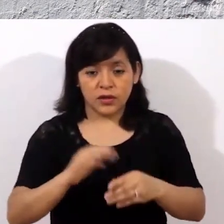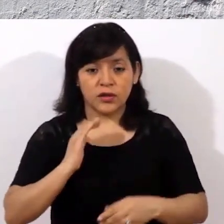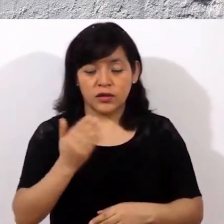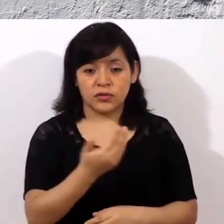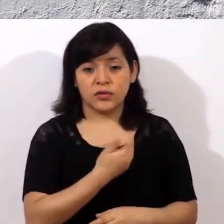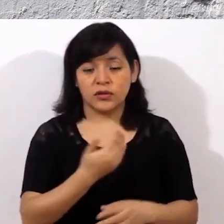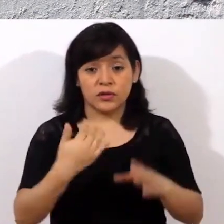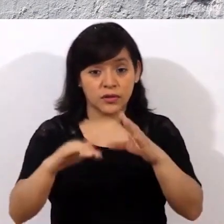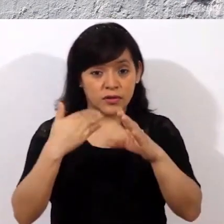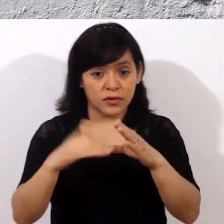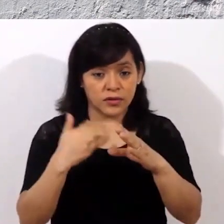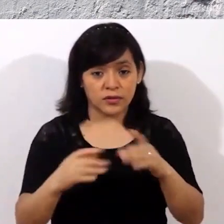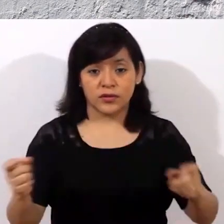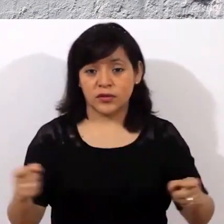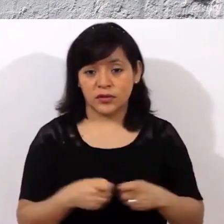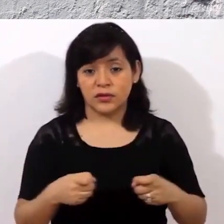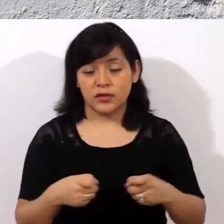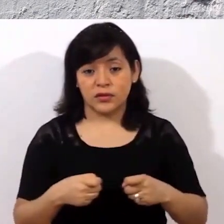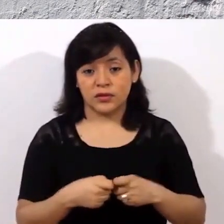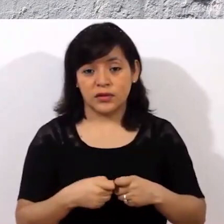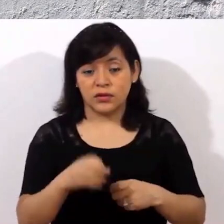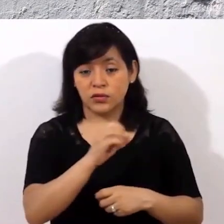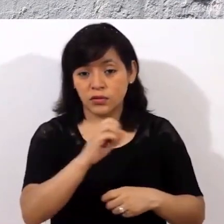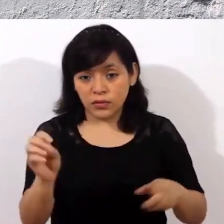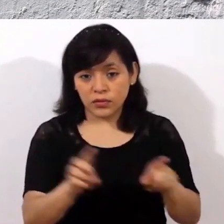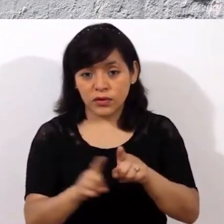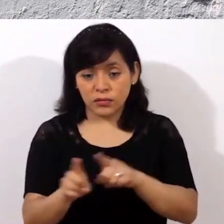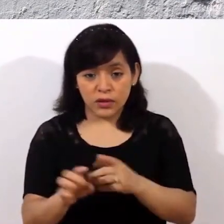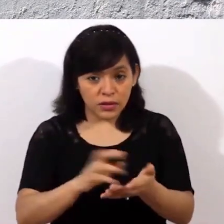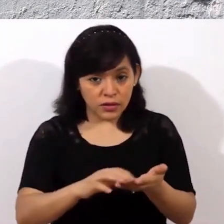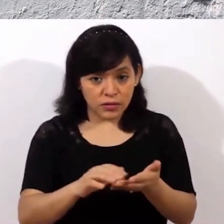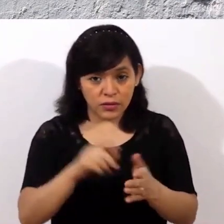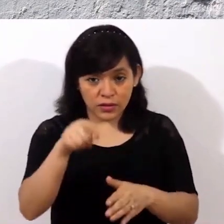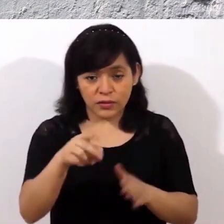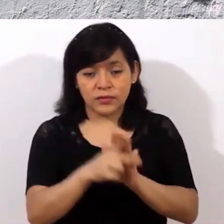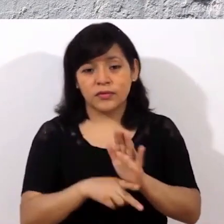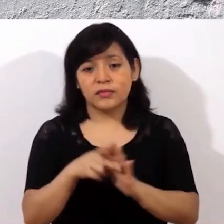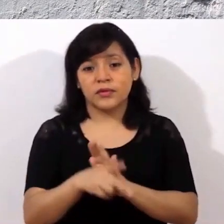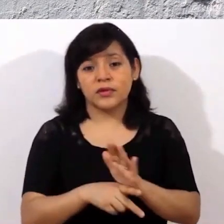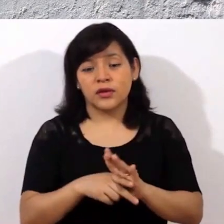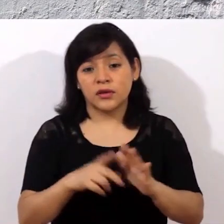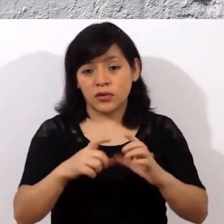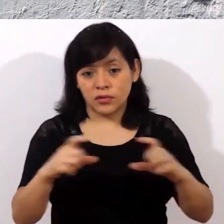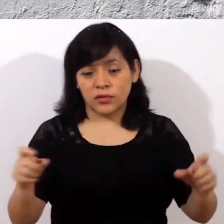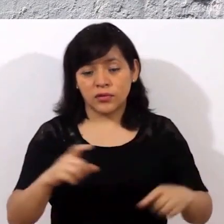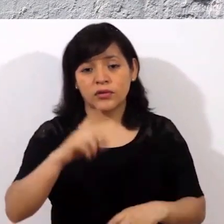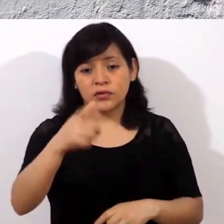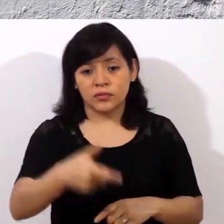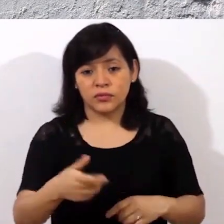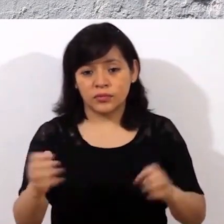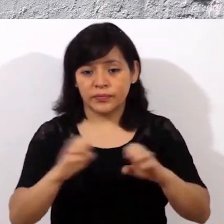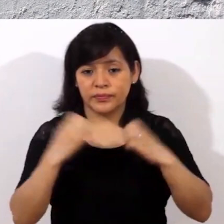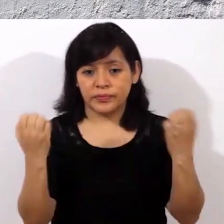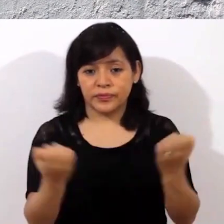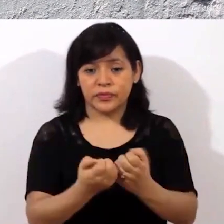nuestras páginas de Facebook y YouTube, o puedes dejarnos un comentario en este video y posteriormente nuestro equipo